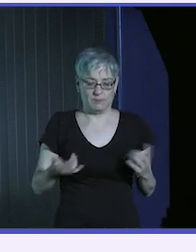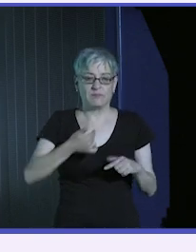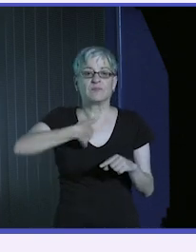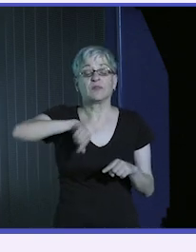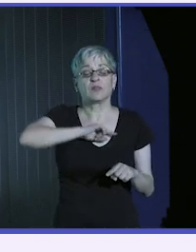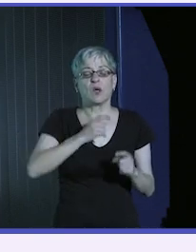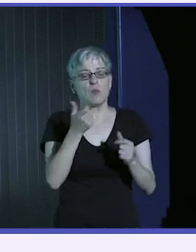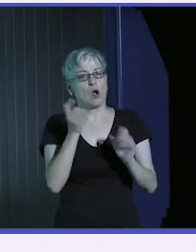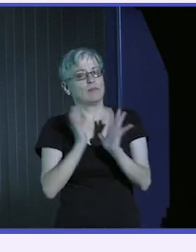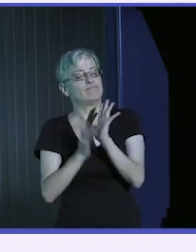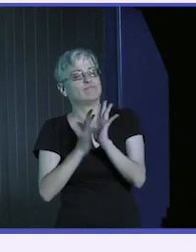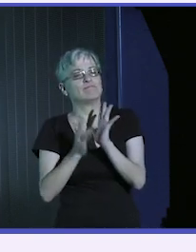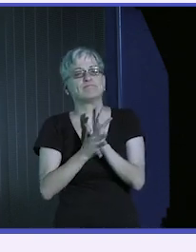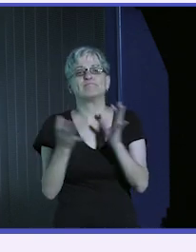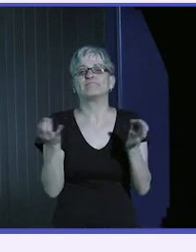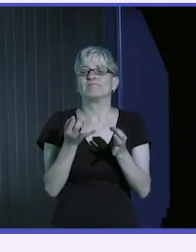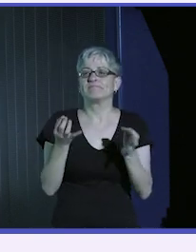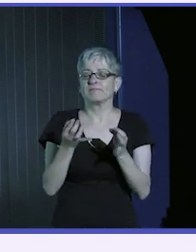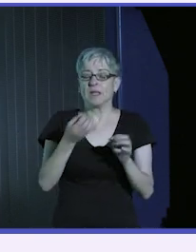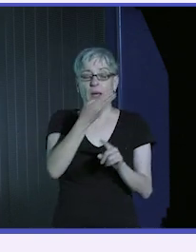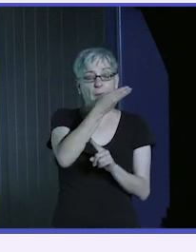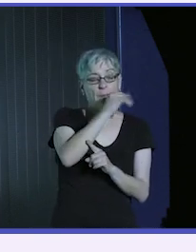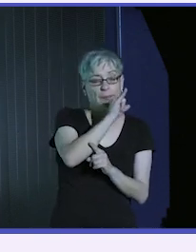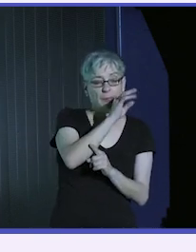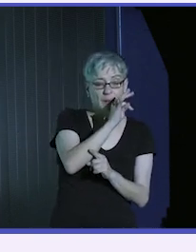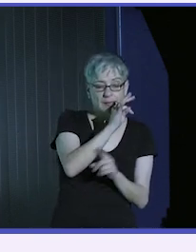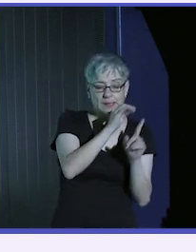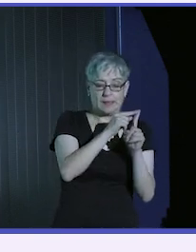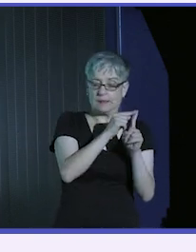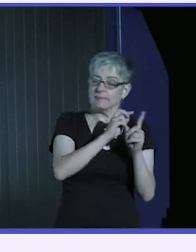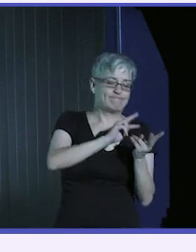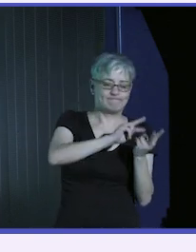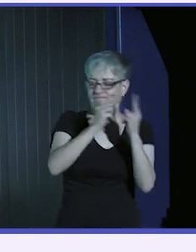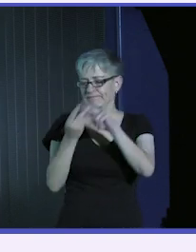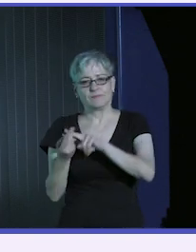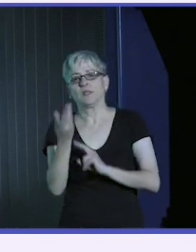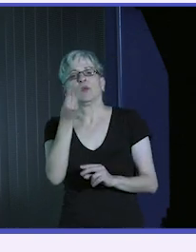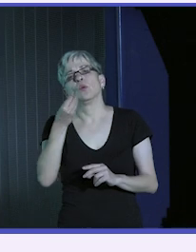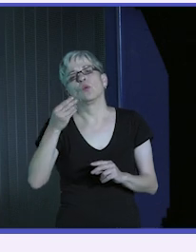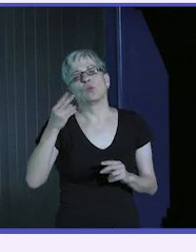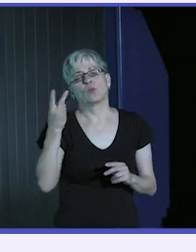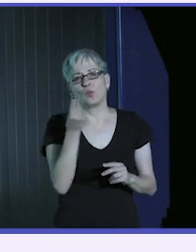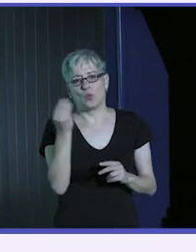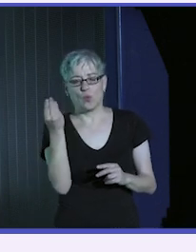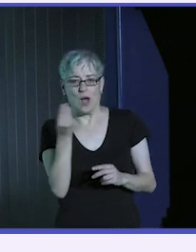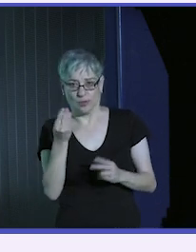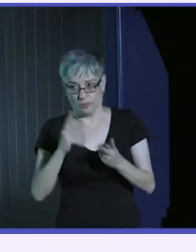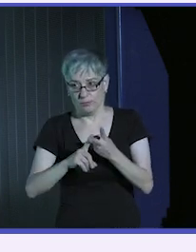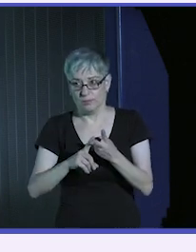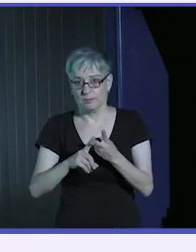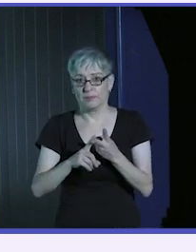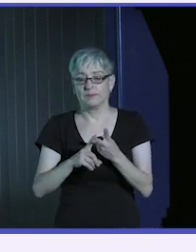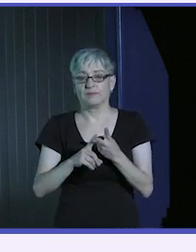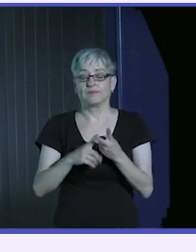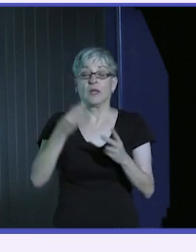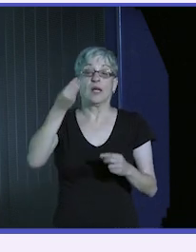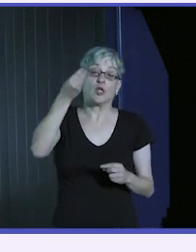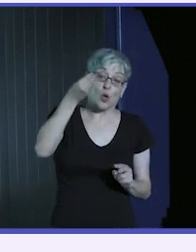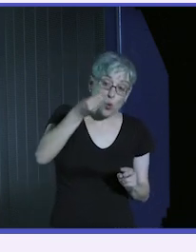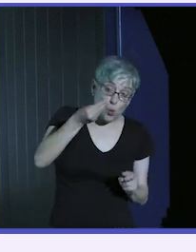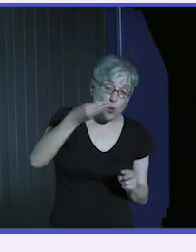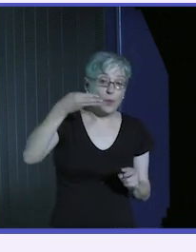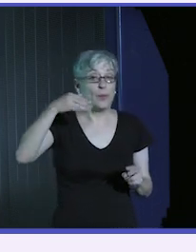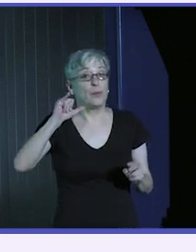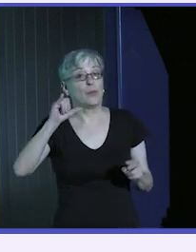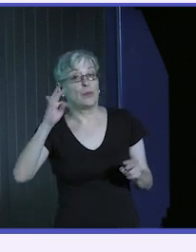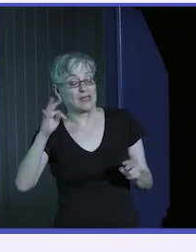vamos a ver un poco es qué pasaría si un bit se comportara de manera cuántica, que es lo que hablamos de, por eso le llamamos qubit, combinación de bit